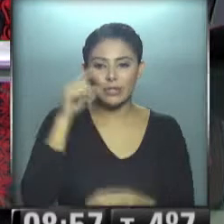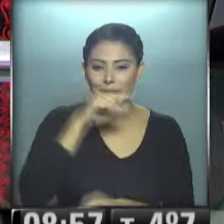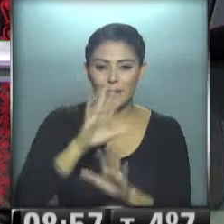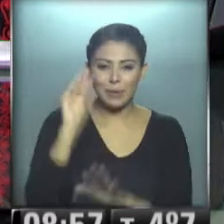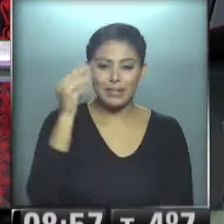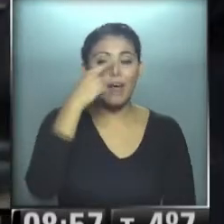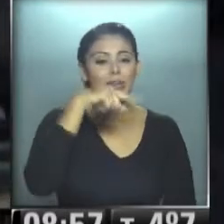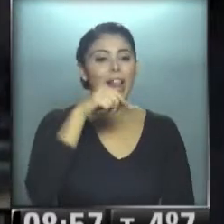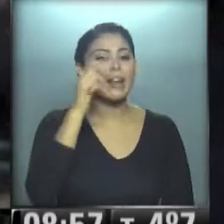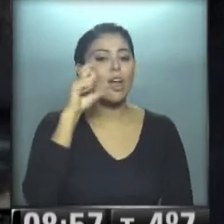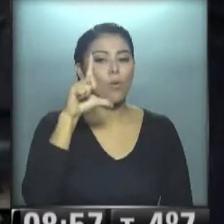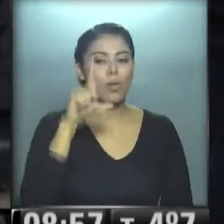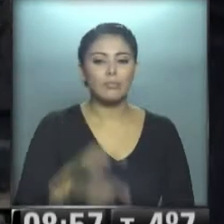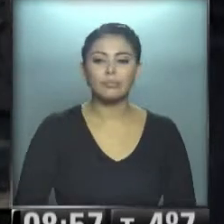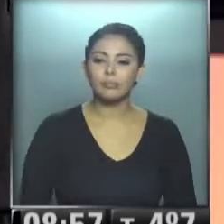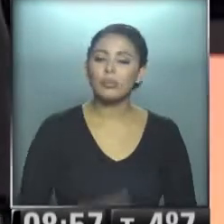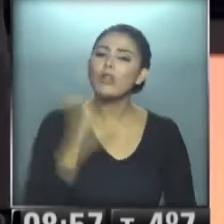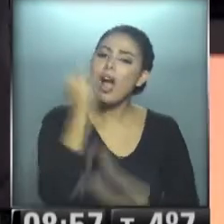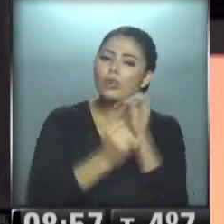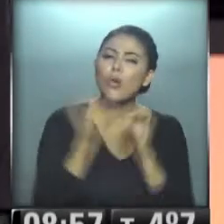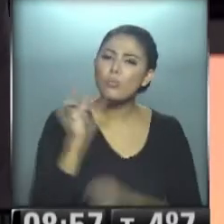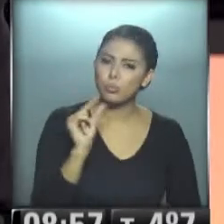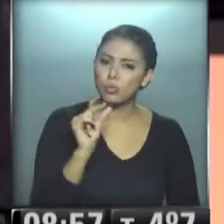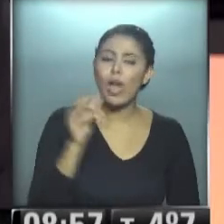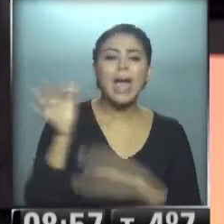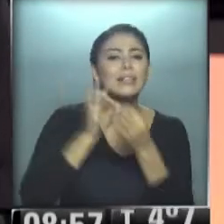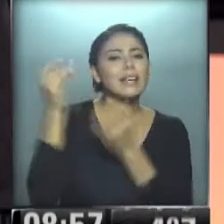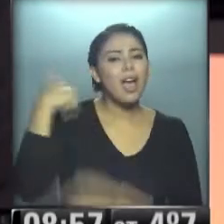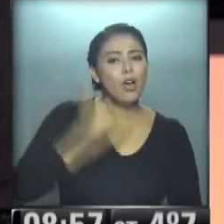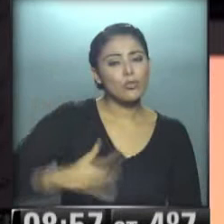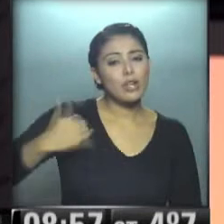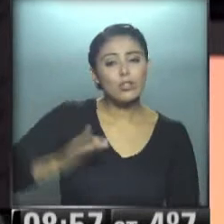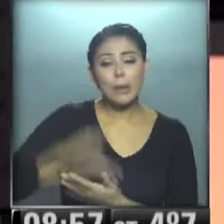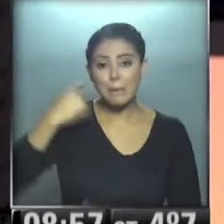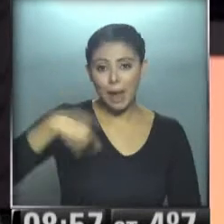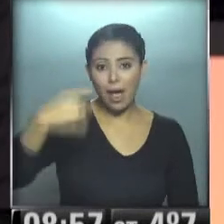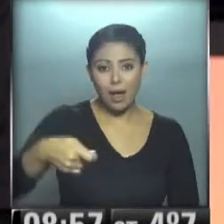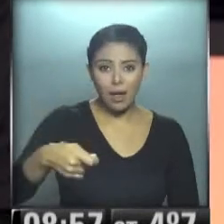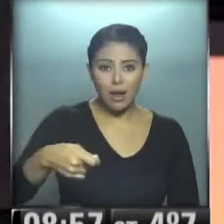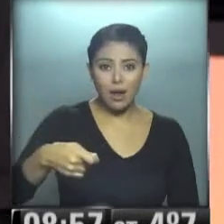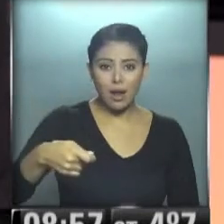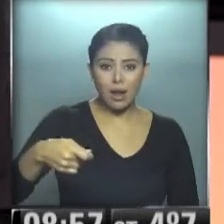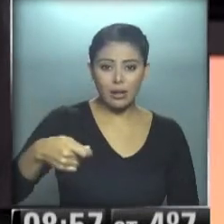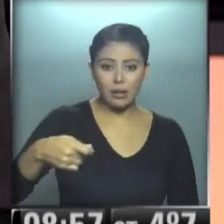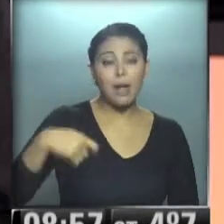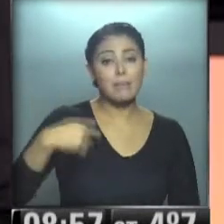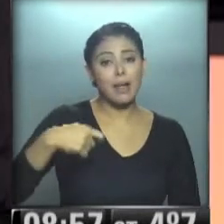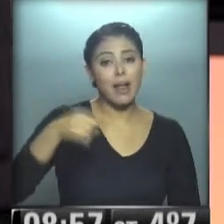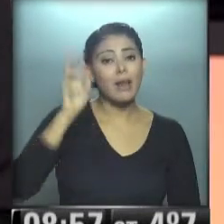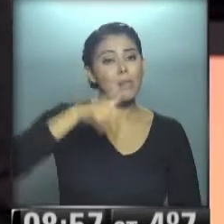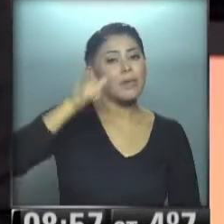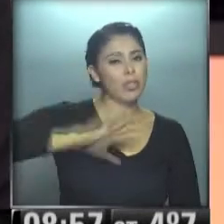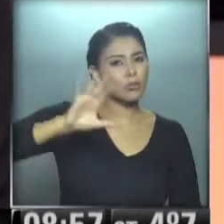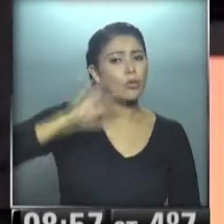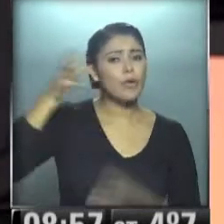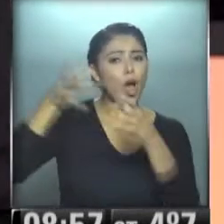en el final raúl dellatorre vamos a contar un poquito cuál es la estrategia del gobierno con respecto al pago de el canje a los bonistas